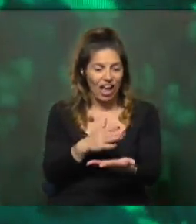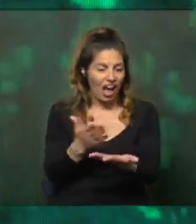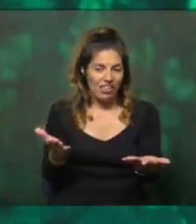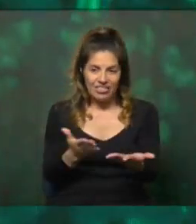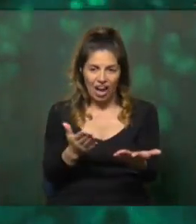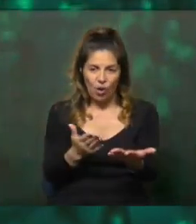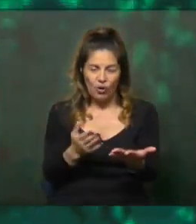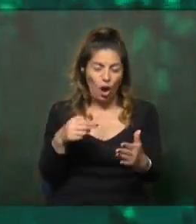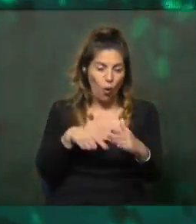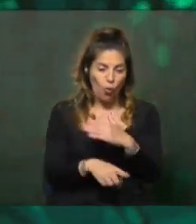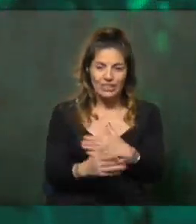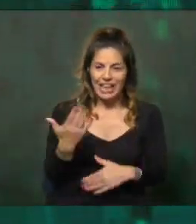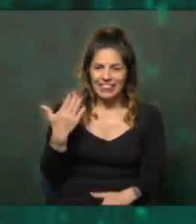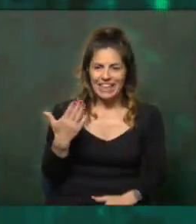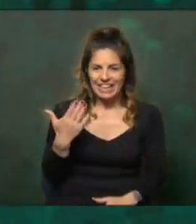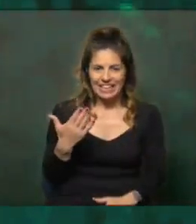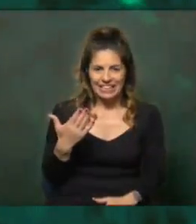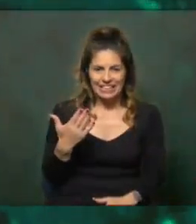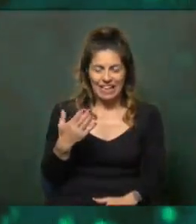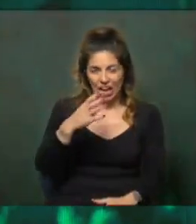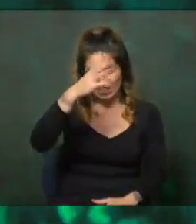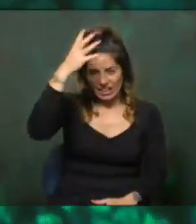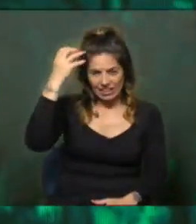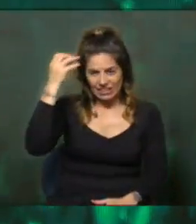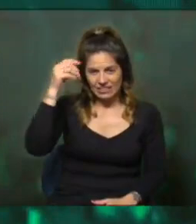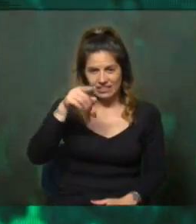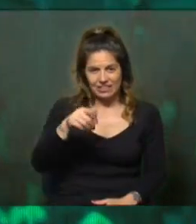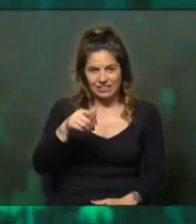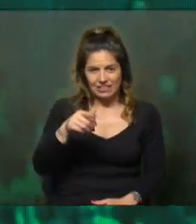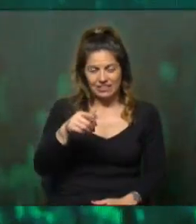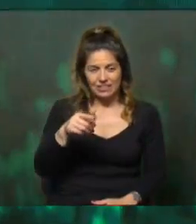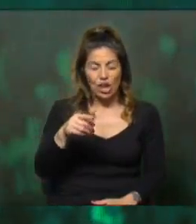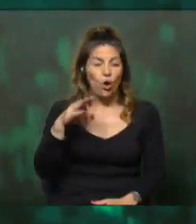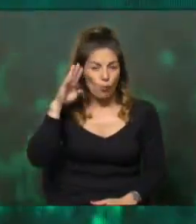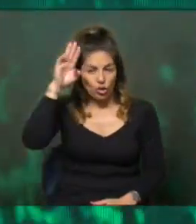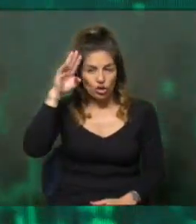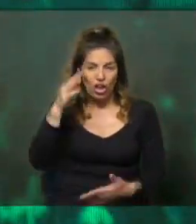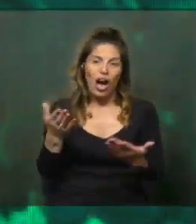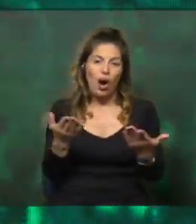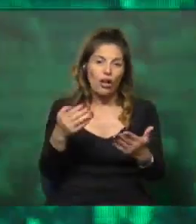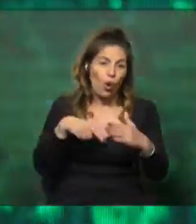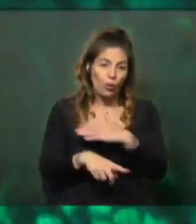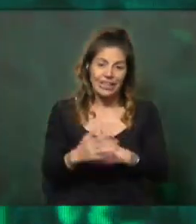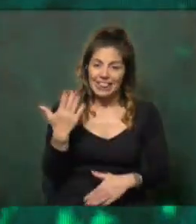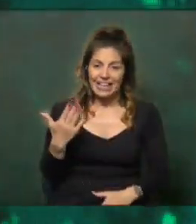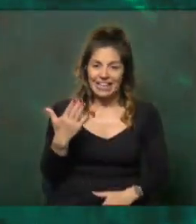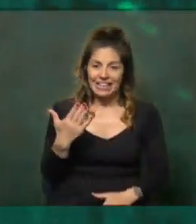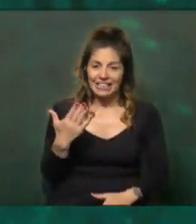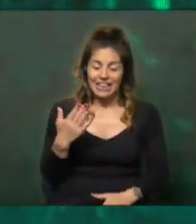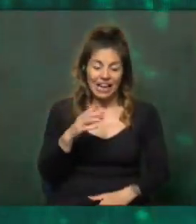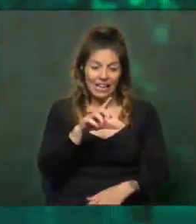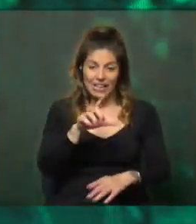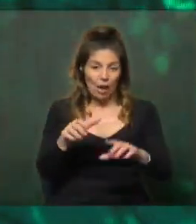Tuvimos una ultraderecha en inglés con Trump una ultraderecha en portugués con bolsonaro ahora vamos a tener una ultraderecha en español en América